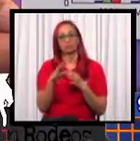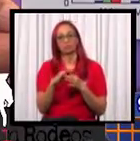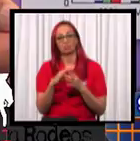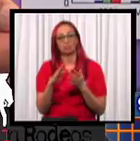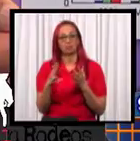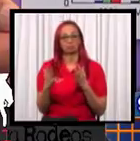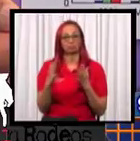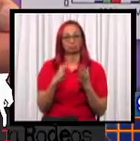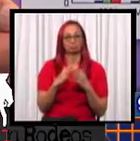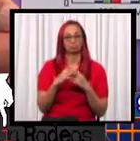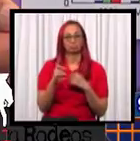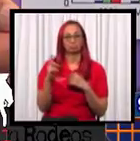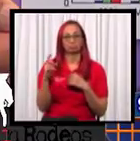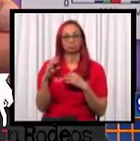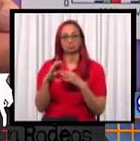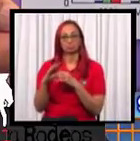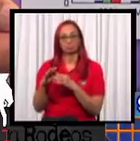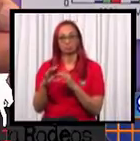sequías,